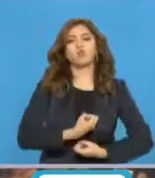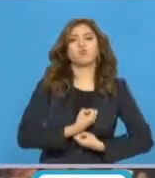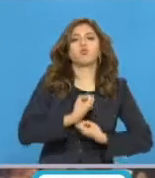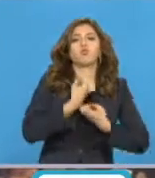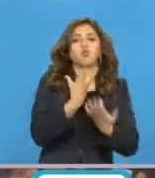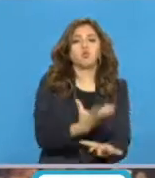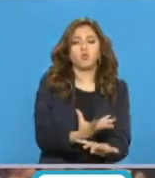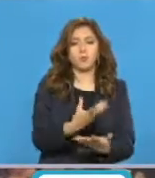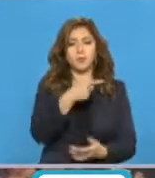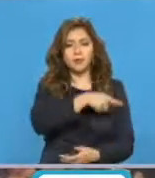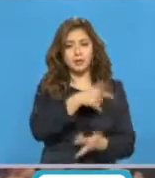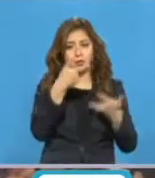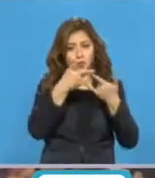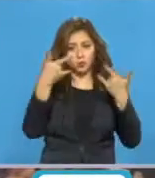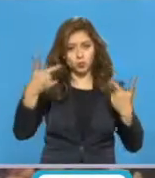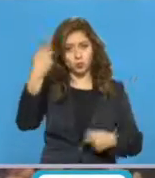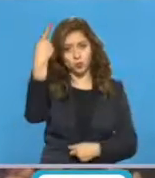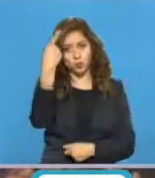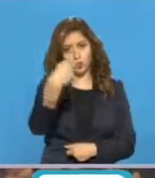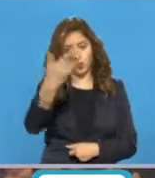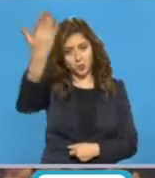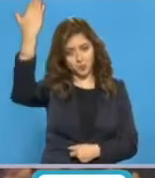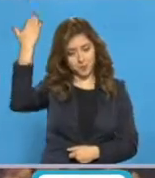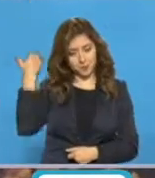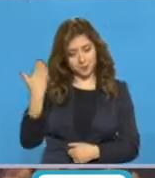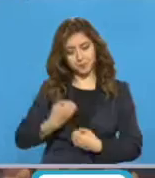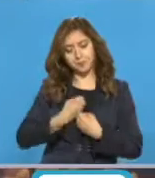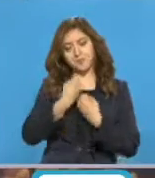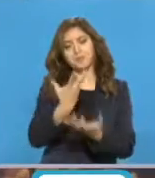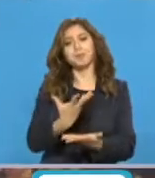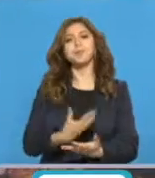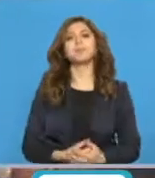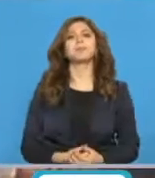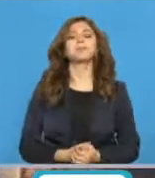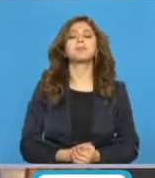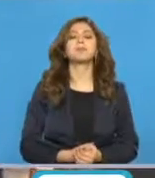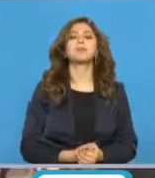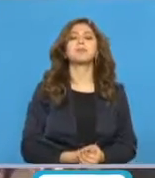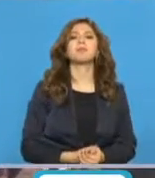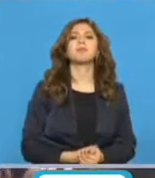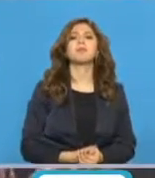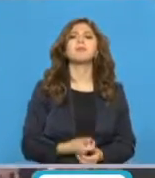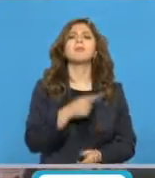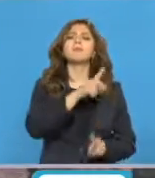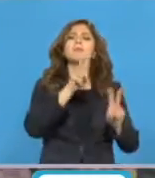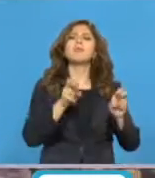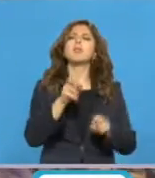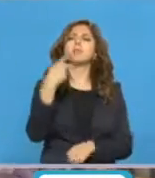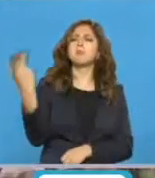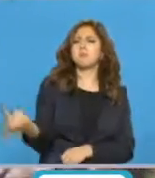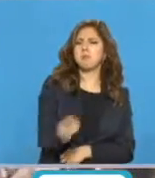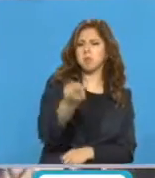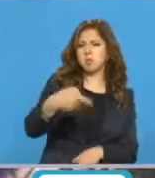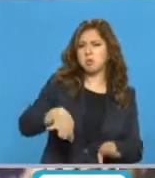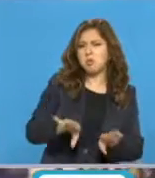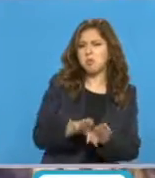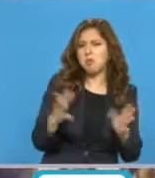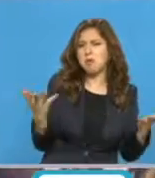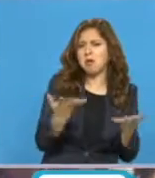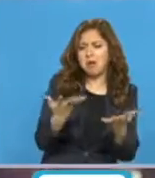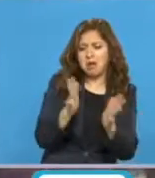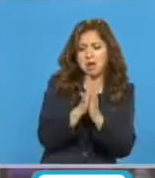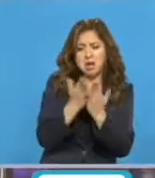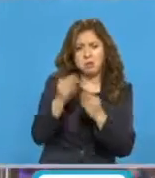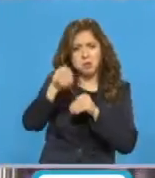precioso que cuenta un poco sobre su poética. Dice: ¿cómo se arma un libro? Igual que un barco,